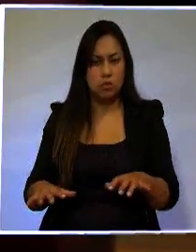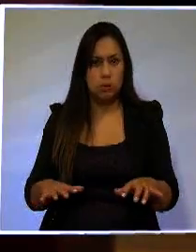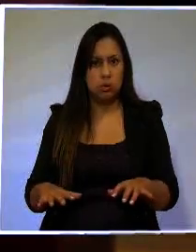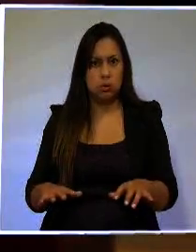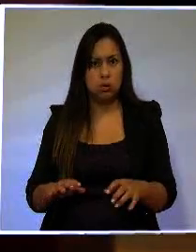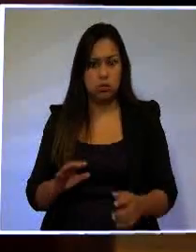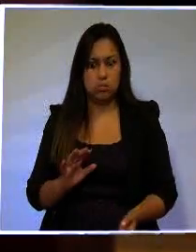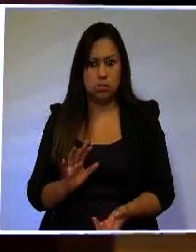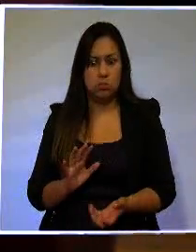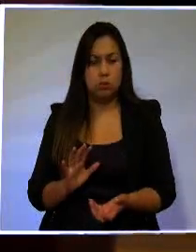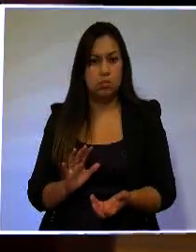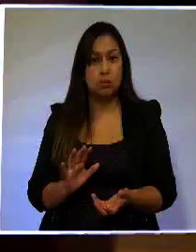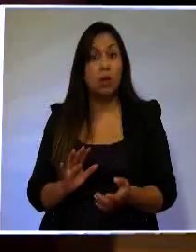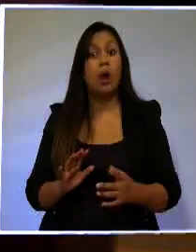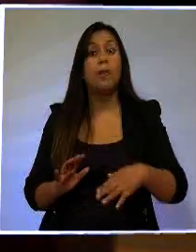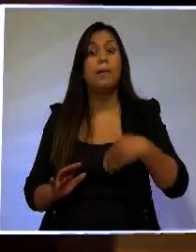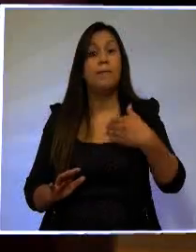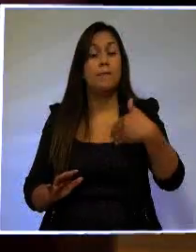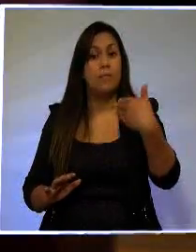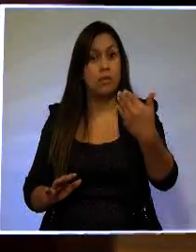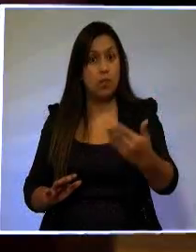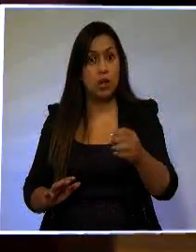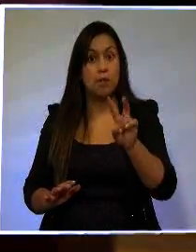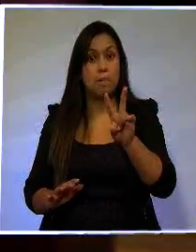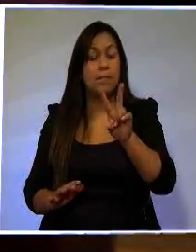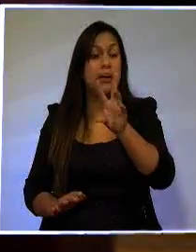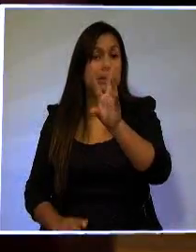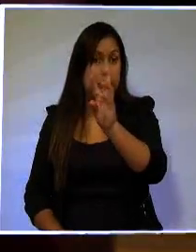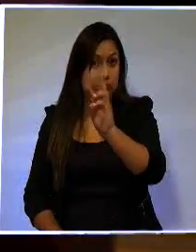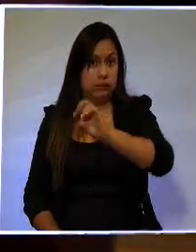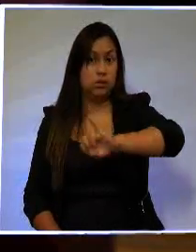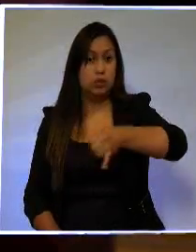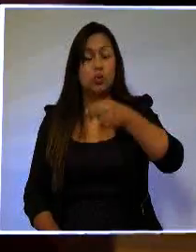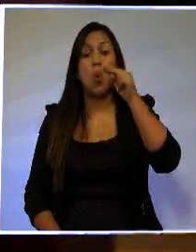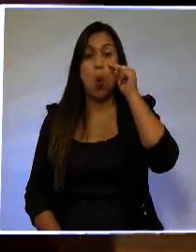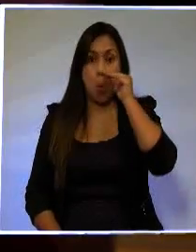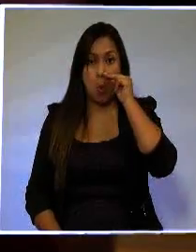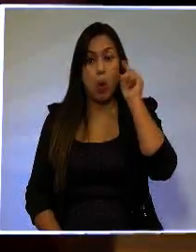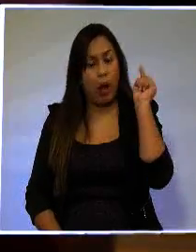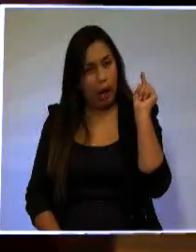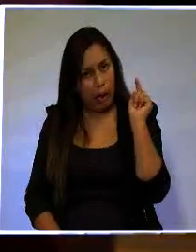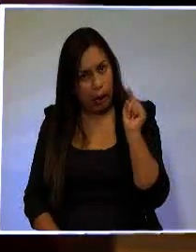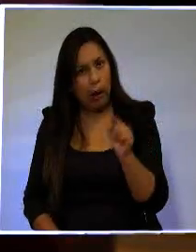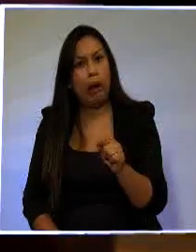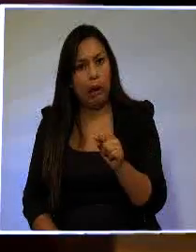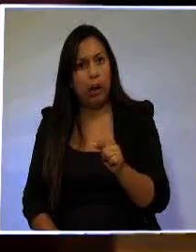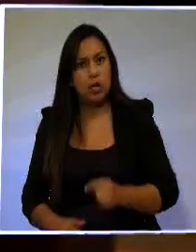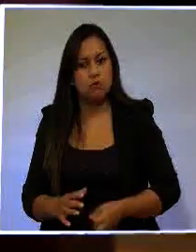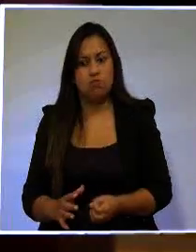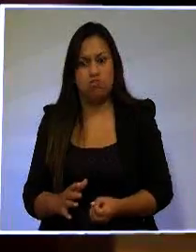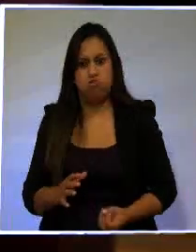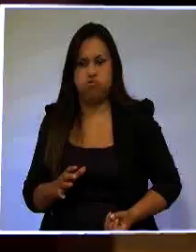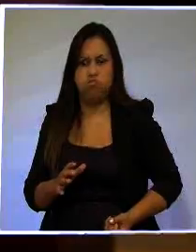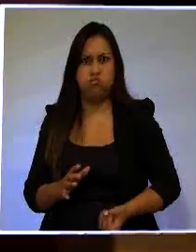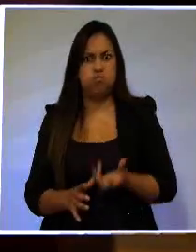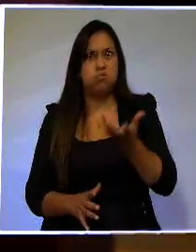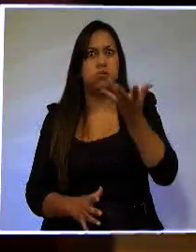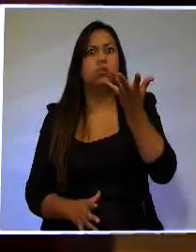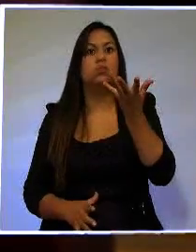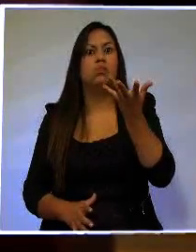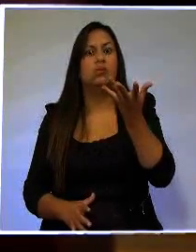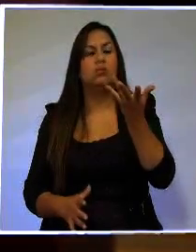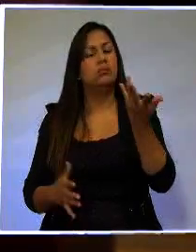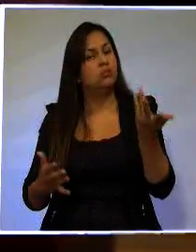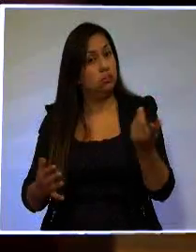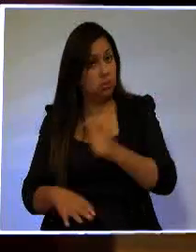erupción importante de 26 de junio no entonces esos son esas son lecciones que nosotros tenemos que